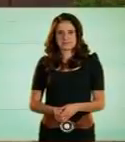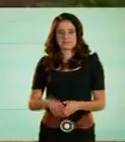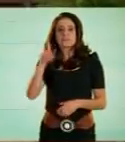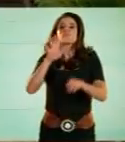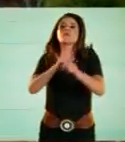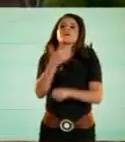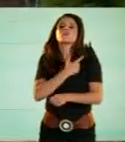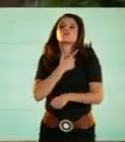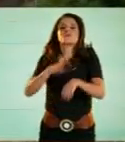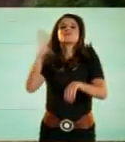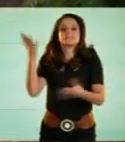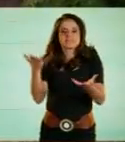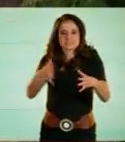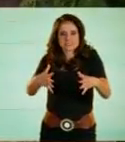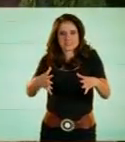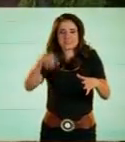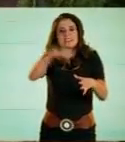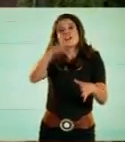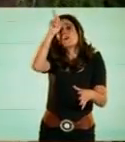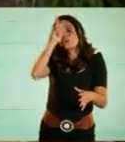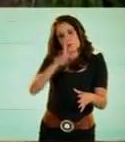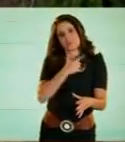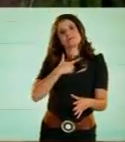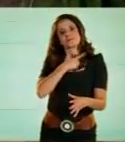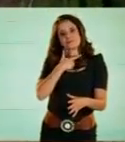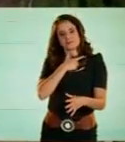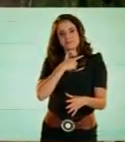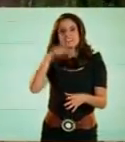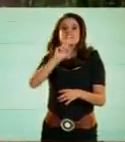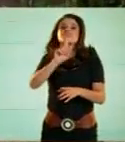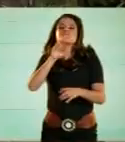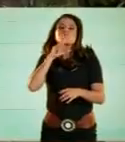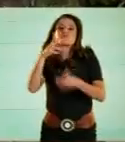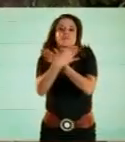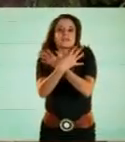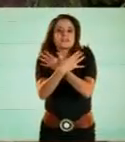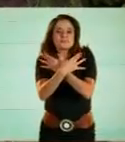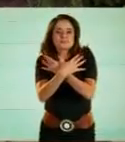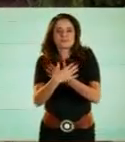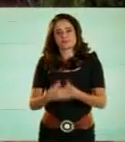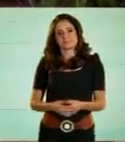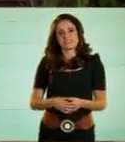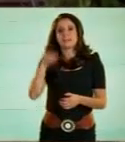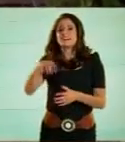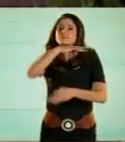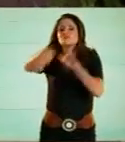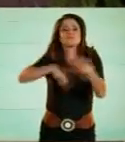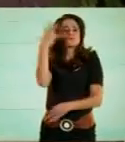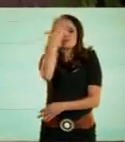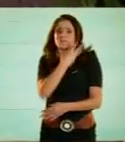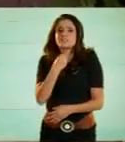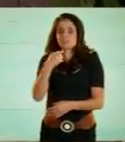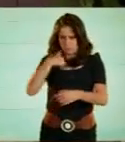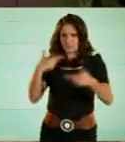Gracias. ¿Cuál te gusta más? La luna. No, creo que la mariposa. Bueno, es que están tan bonitas.